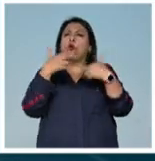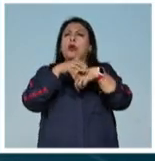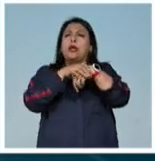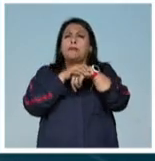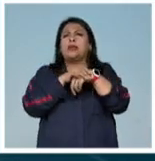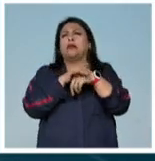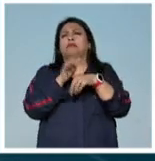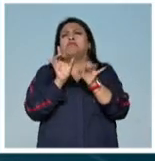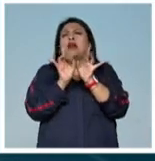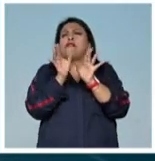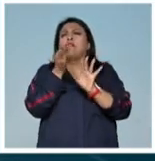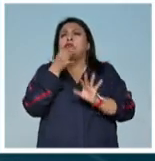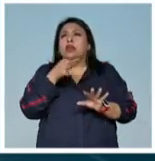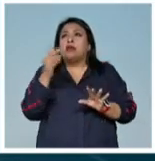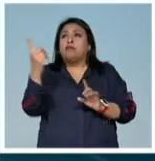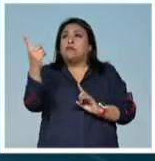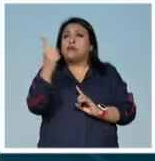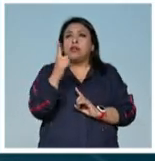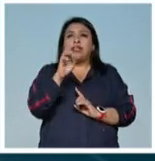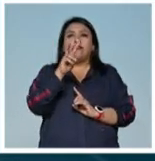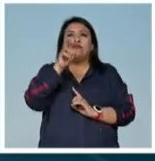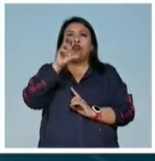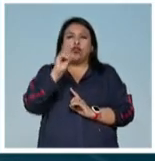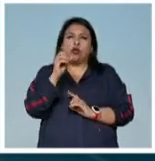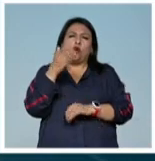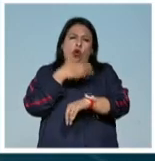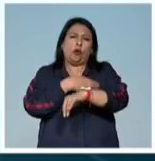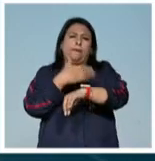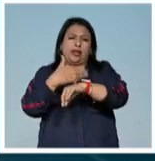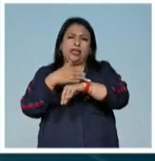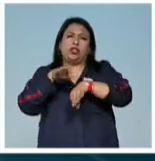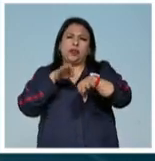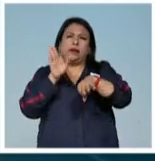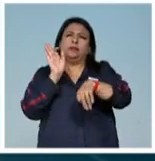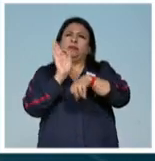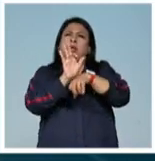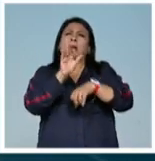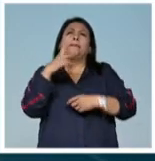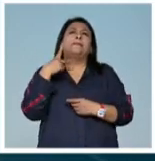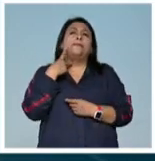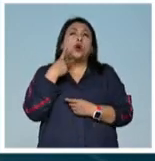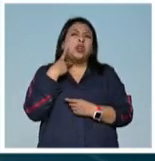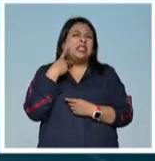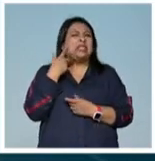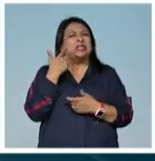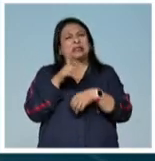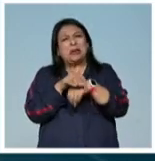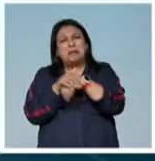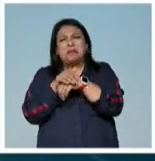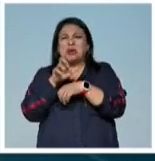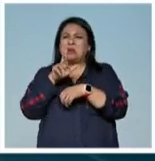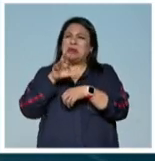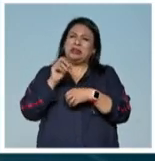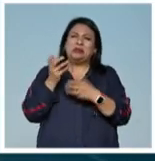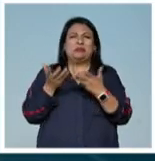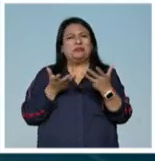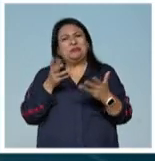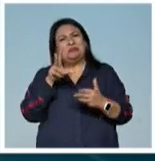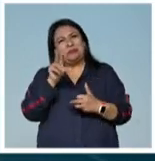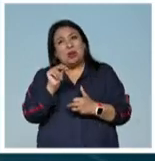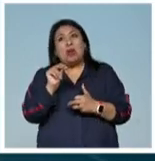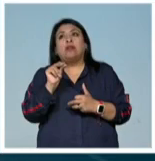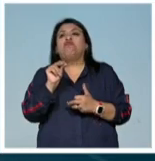media fiesta aparece Evodio Alcocer, un compañero de trabajo y activista político que no es muy amigo de Marcos precisamente y